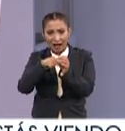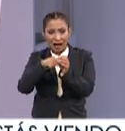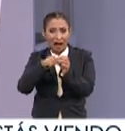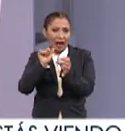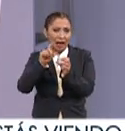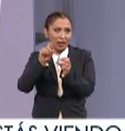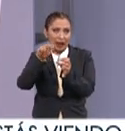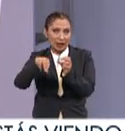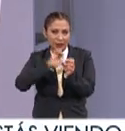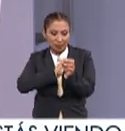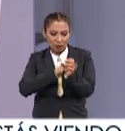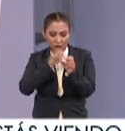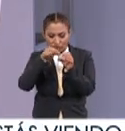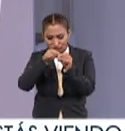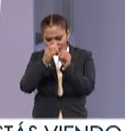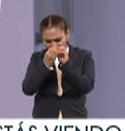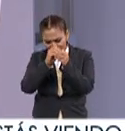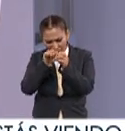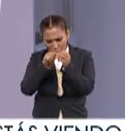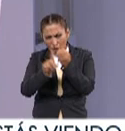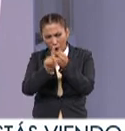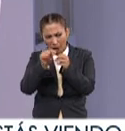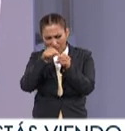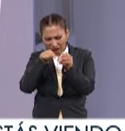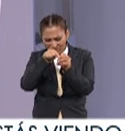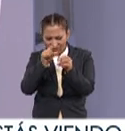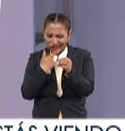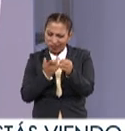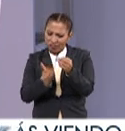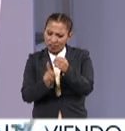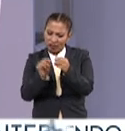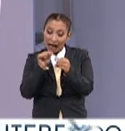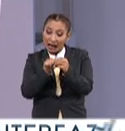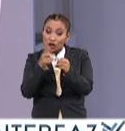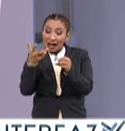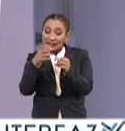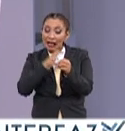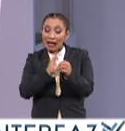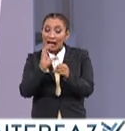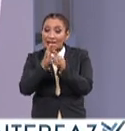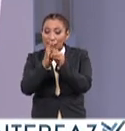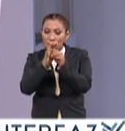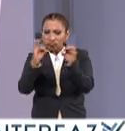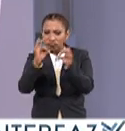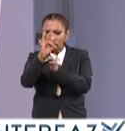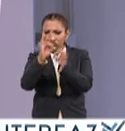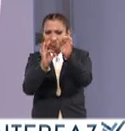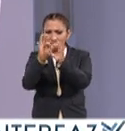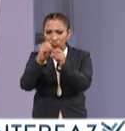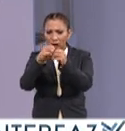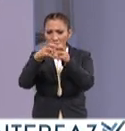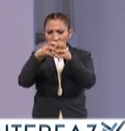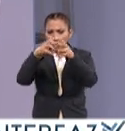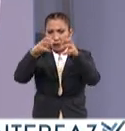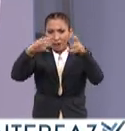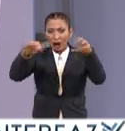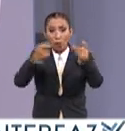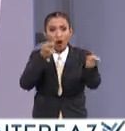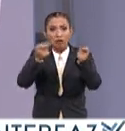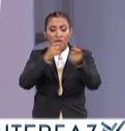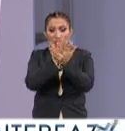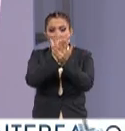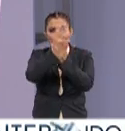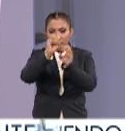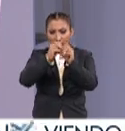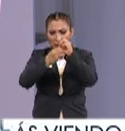como dicen en español. Y estas alteraciones hacen que las células se dividan anormalmente, que pierdan el